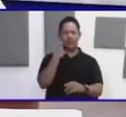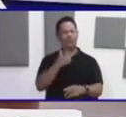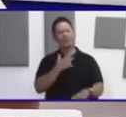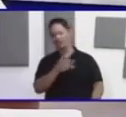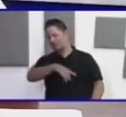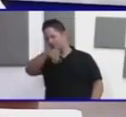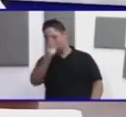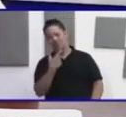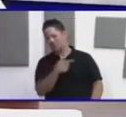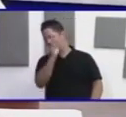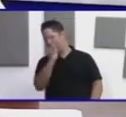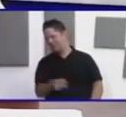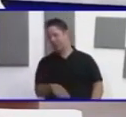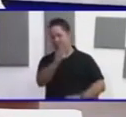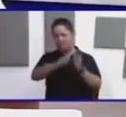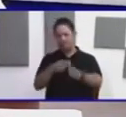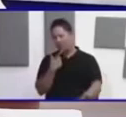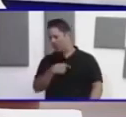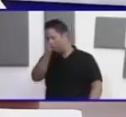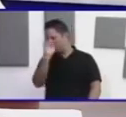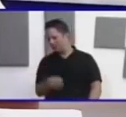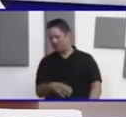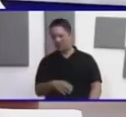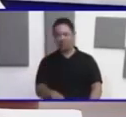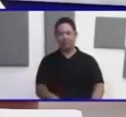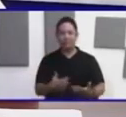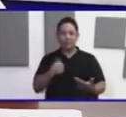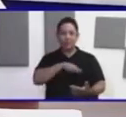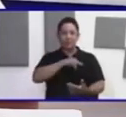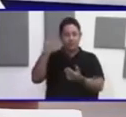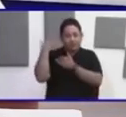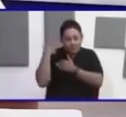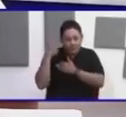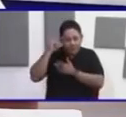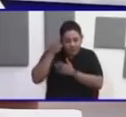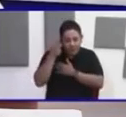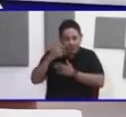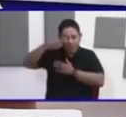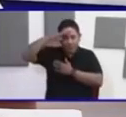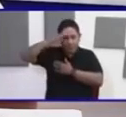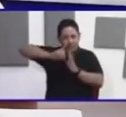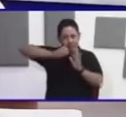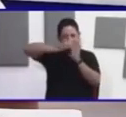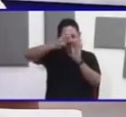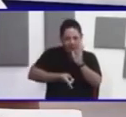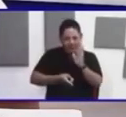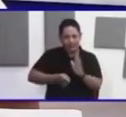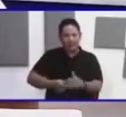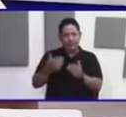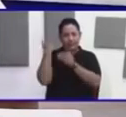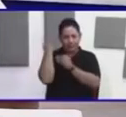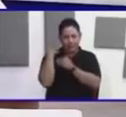que la comunidad a veces no entiende que es la obligación y el deber del gobierno y de la policía de darle cumplimiento, no solo a las